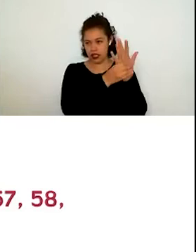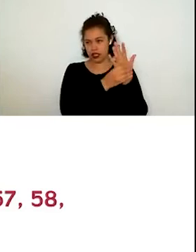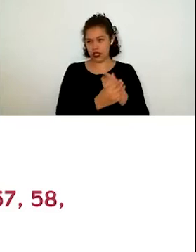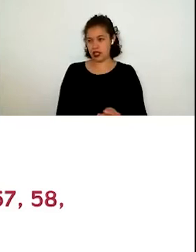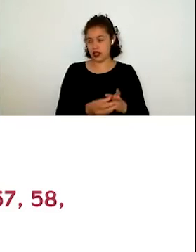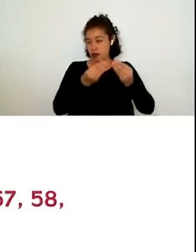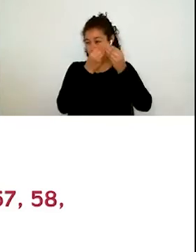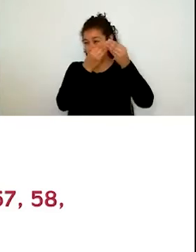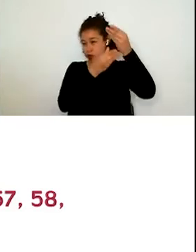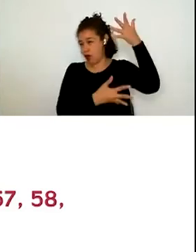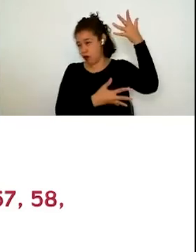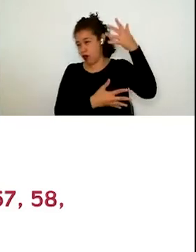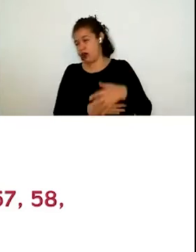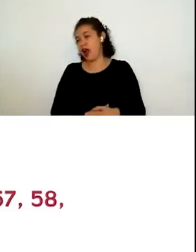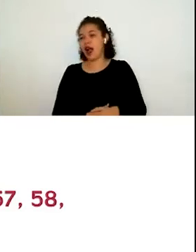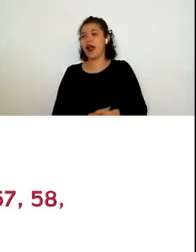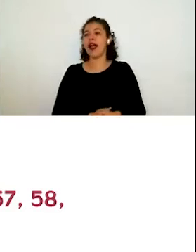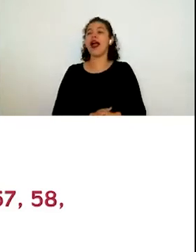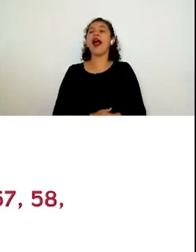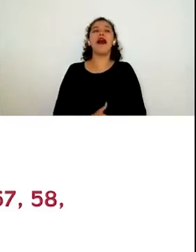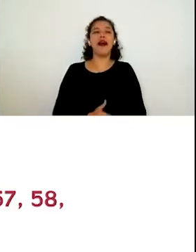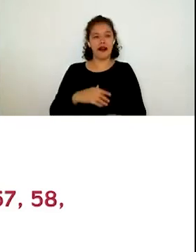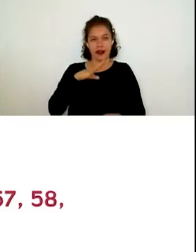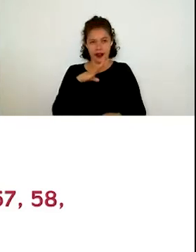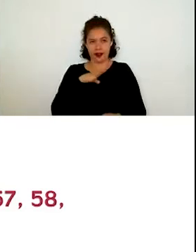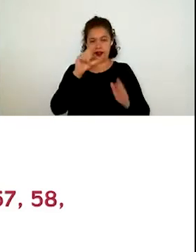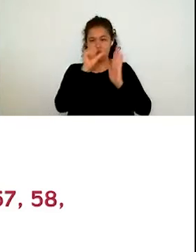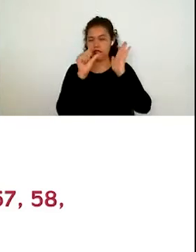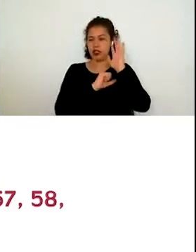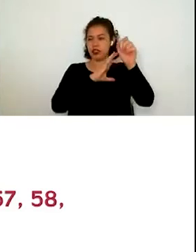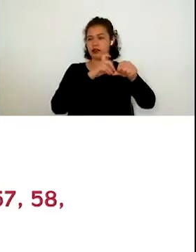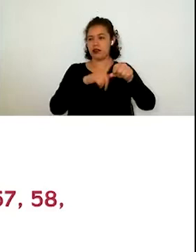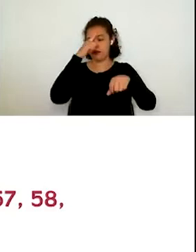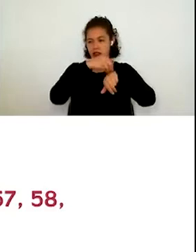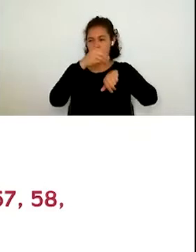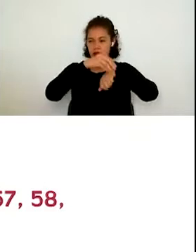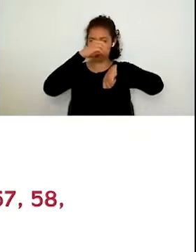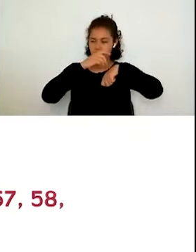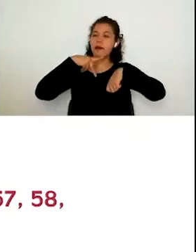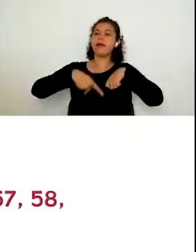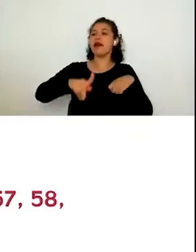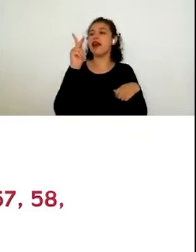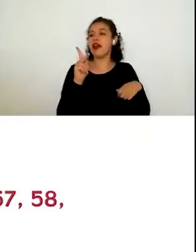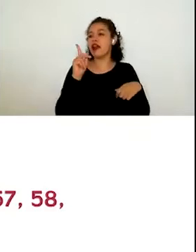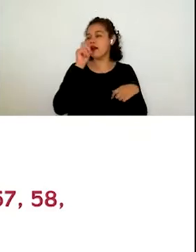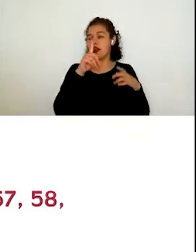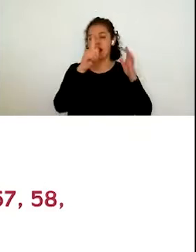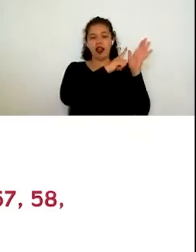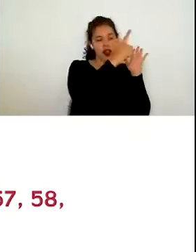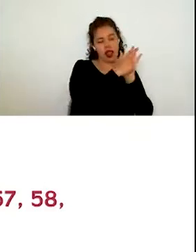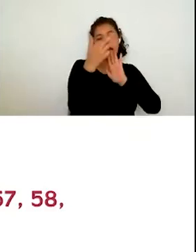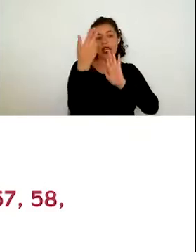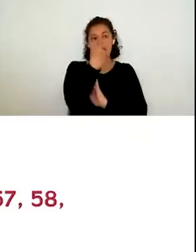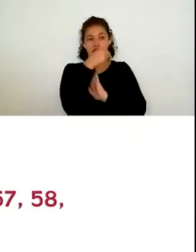bastantes. Hay un artículo en particular que las enumera, pero también a lo largo de tanto de la ley como del